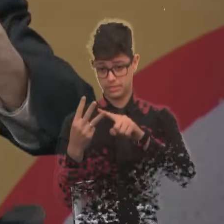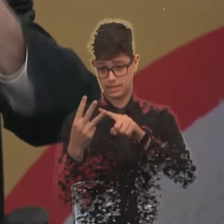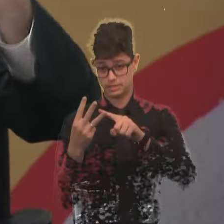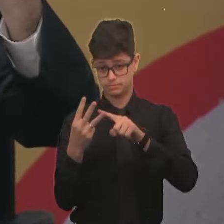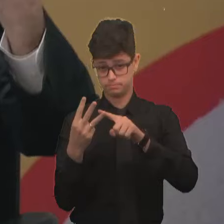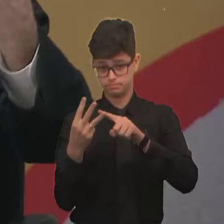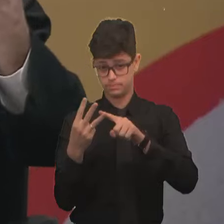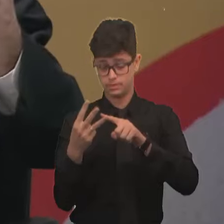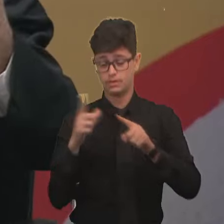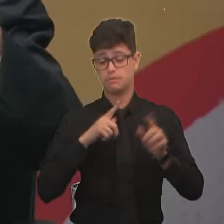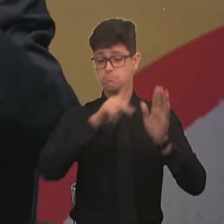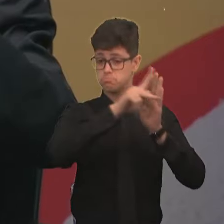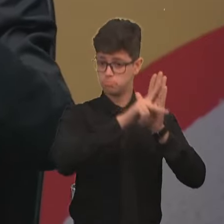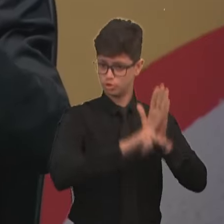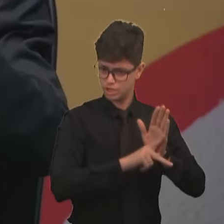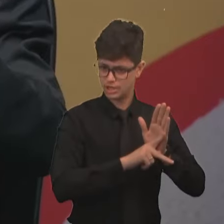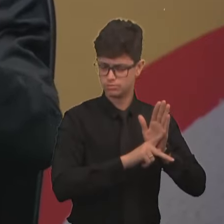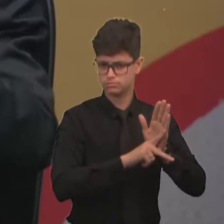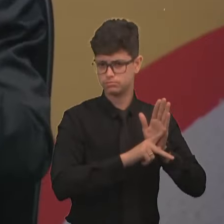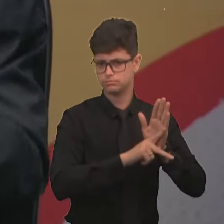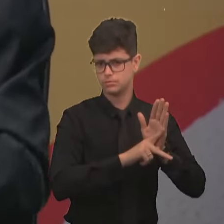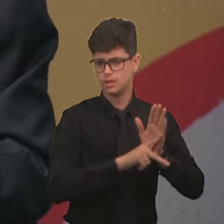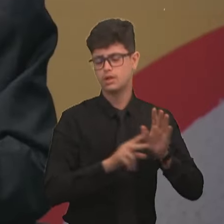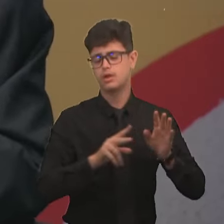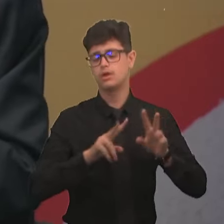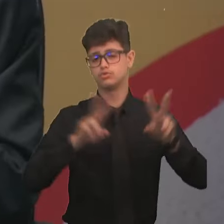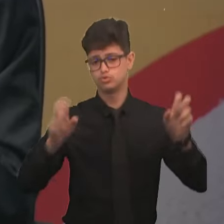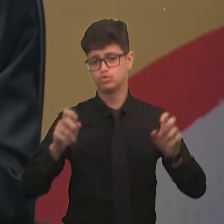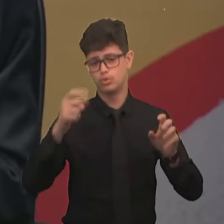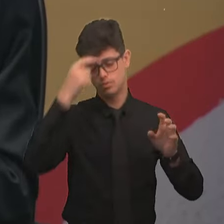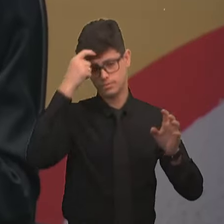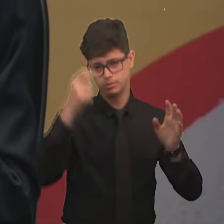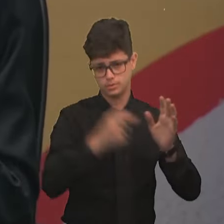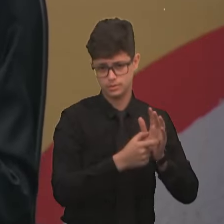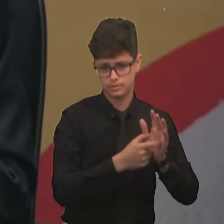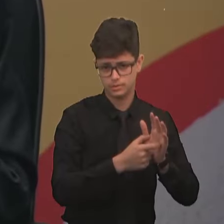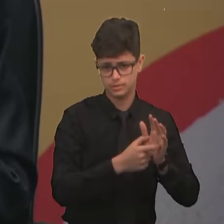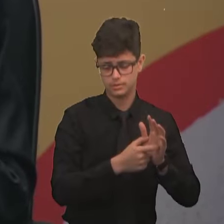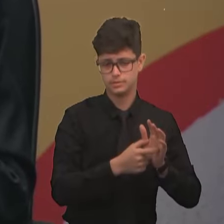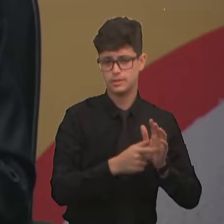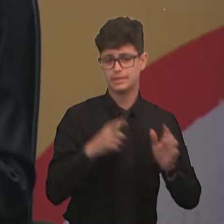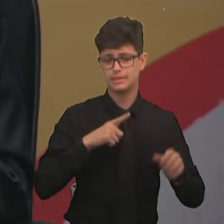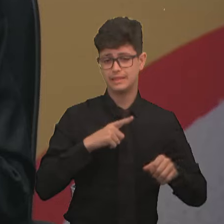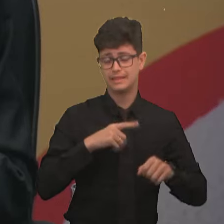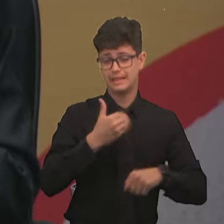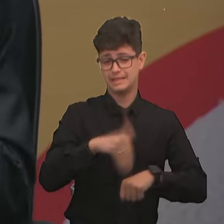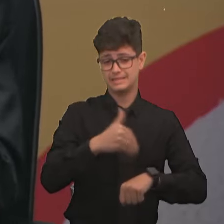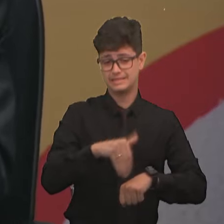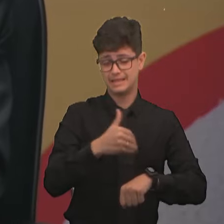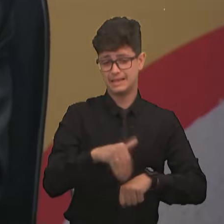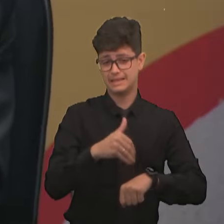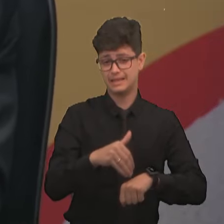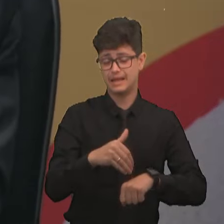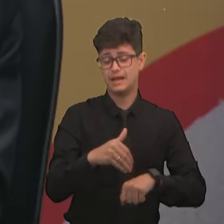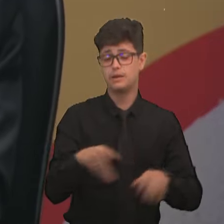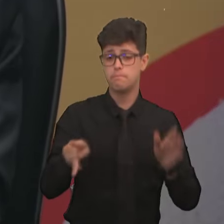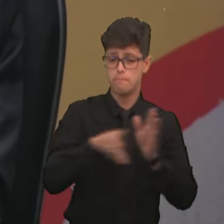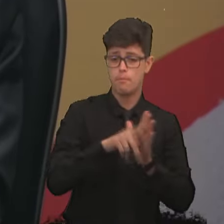funcionan, tres grandes proyectos de sistemas. Natalia es nuestra secretaria en tecnología de la